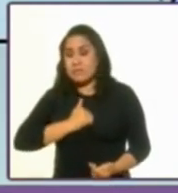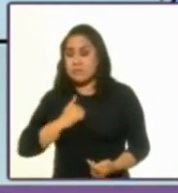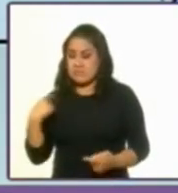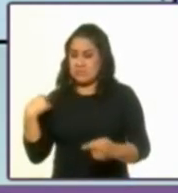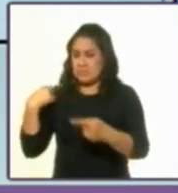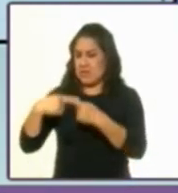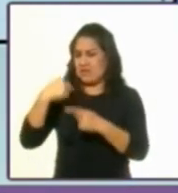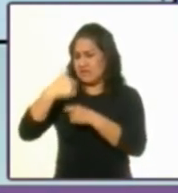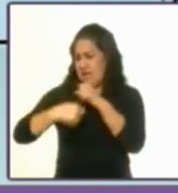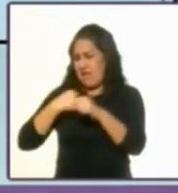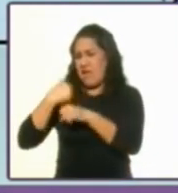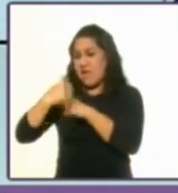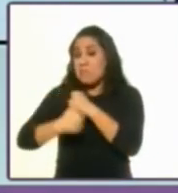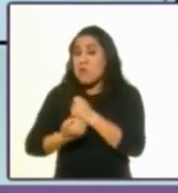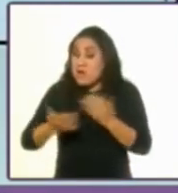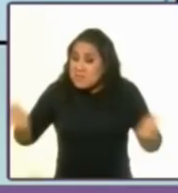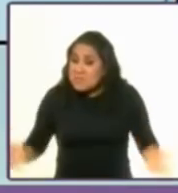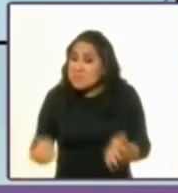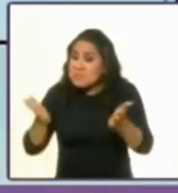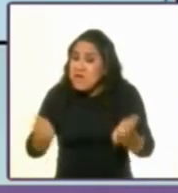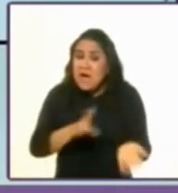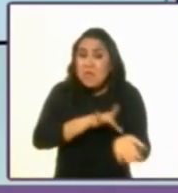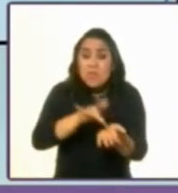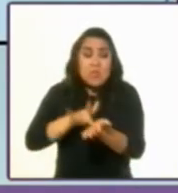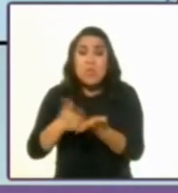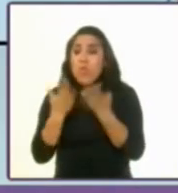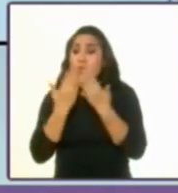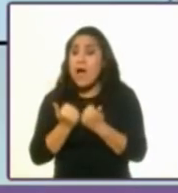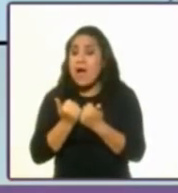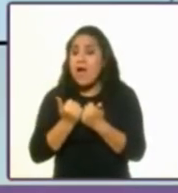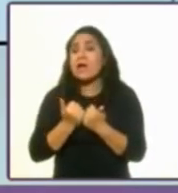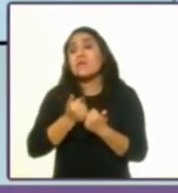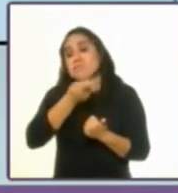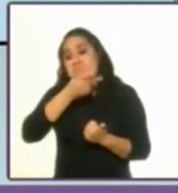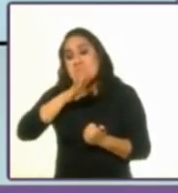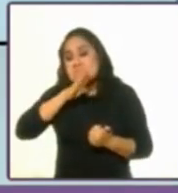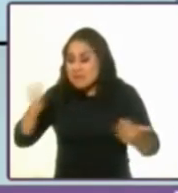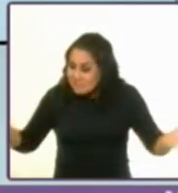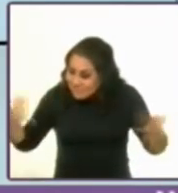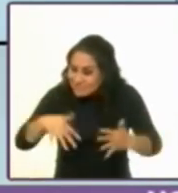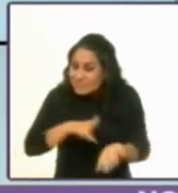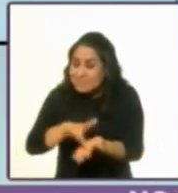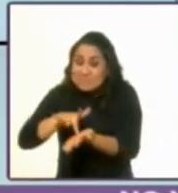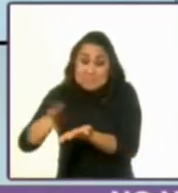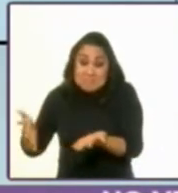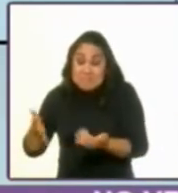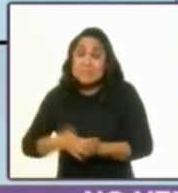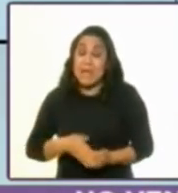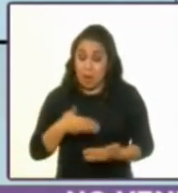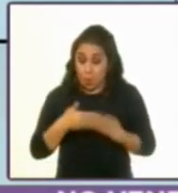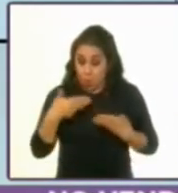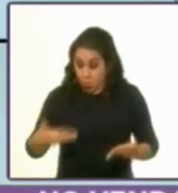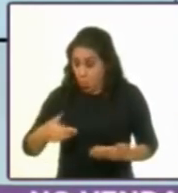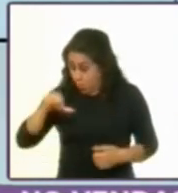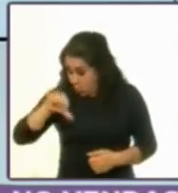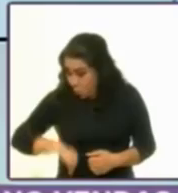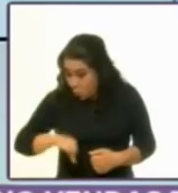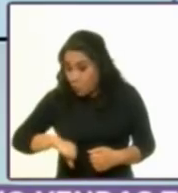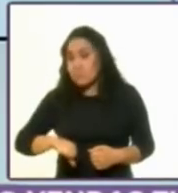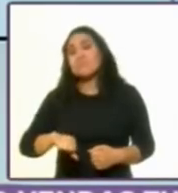sexenios no se ha impulsado y no se ha fomentado esta participación de los padres de familia hoy esa participación es